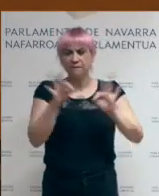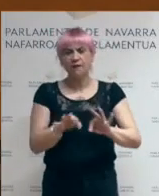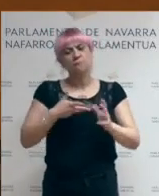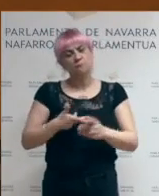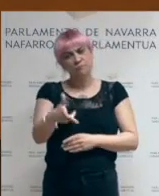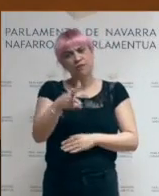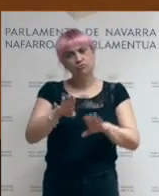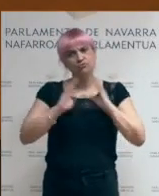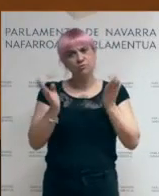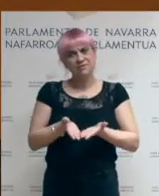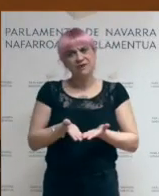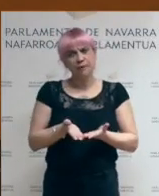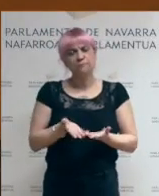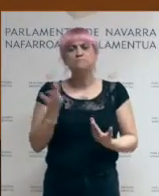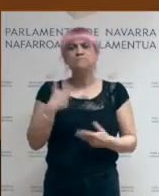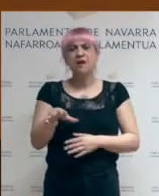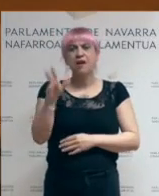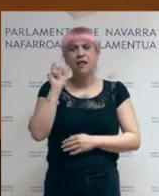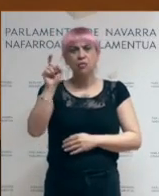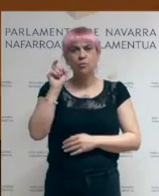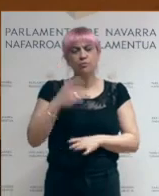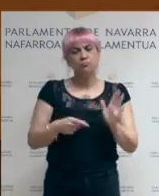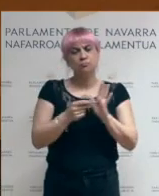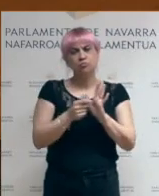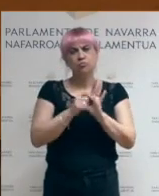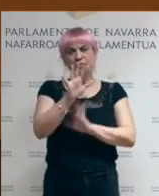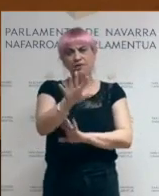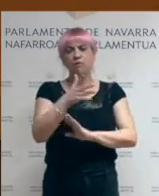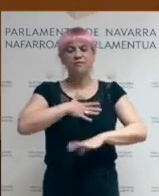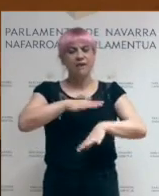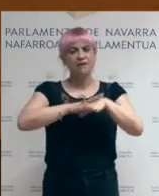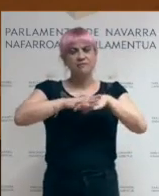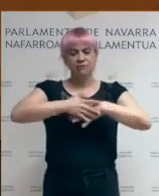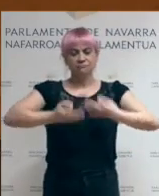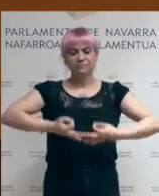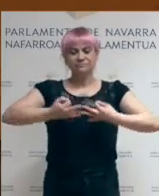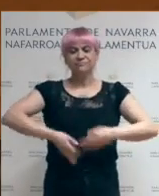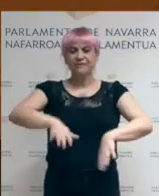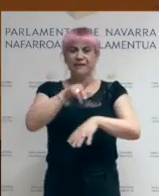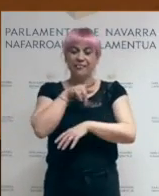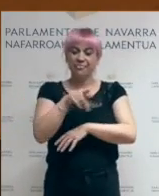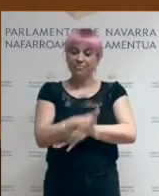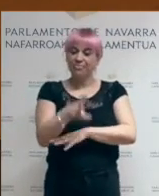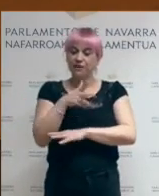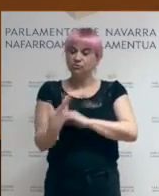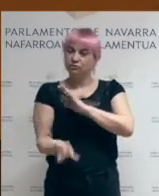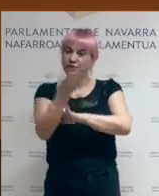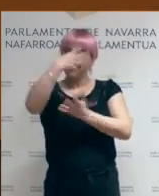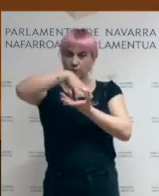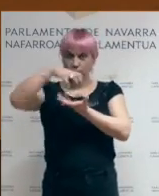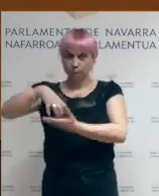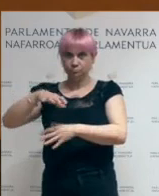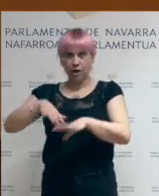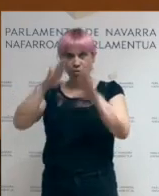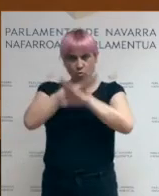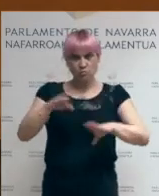universal a la educación, y el punto 5, en el que dice que el Estado garantizará ese derecho creando centros, para no ocultar el